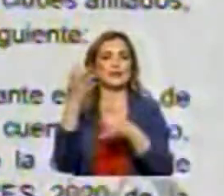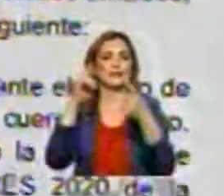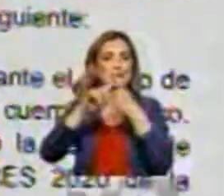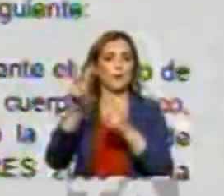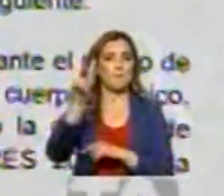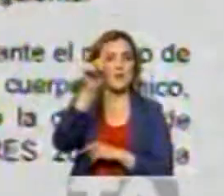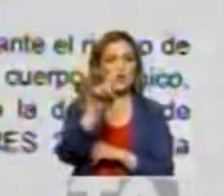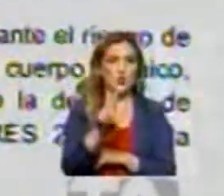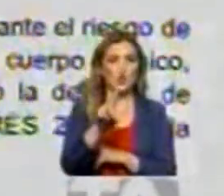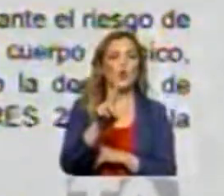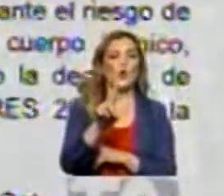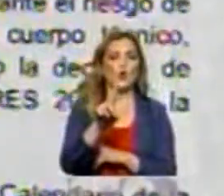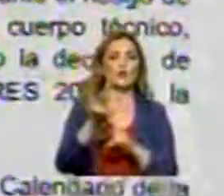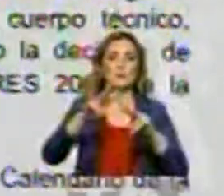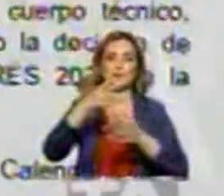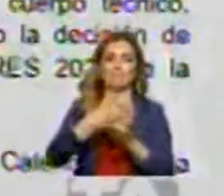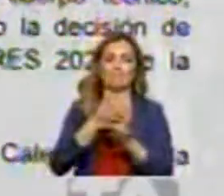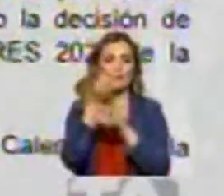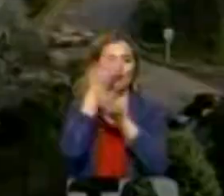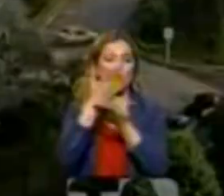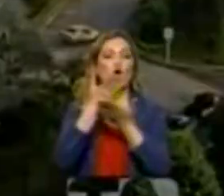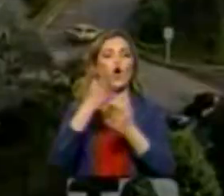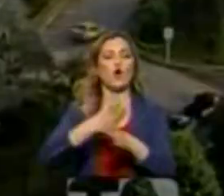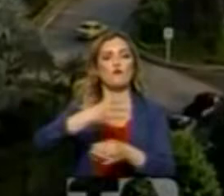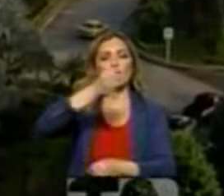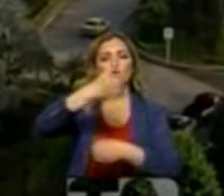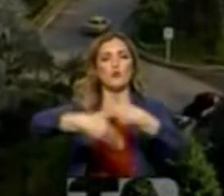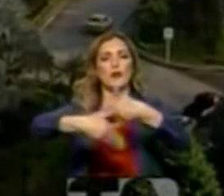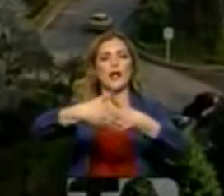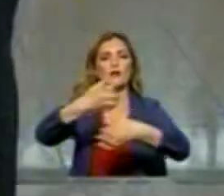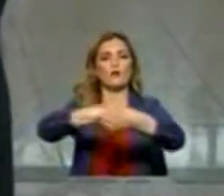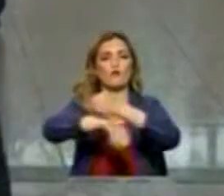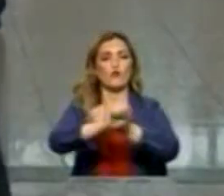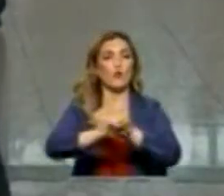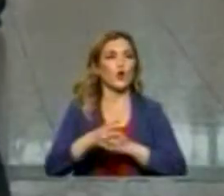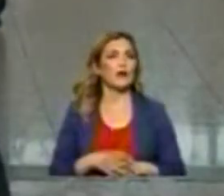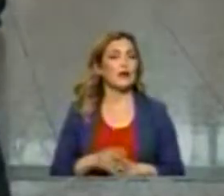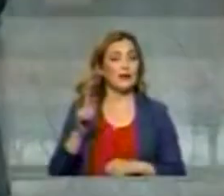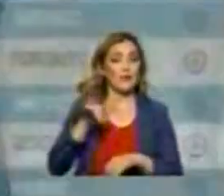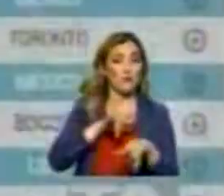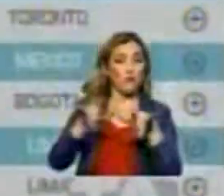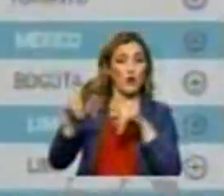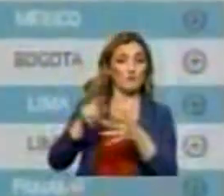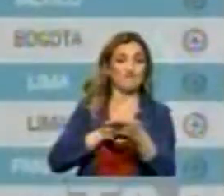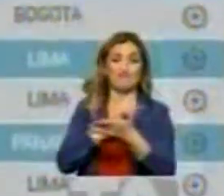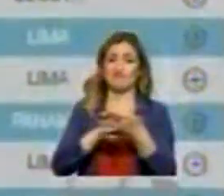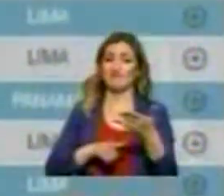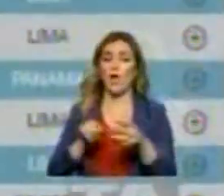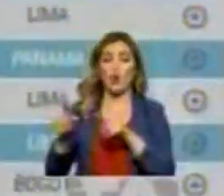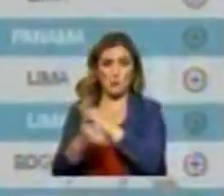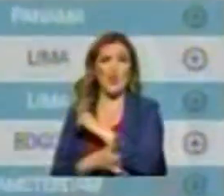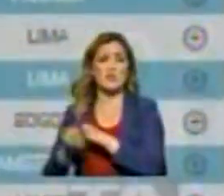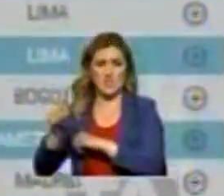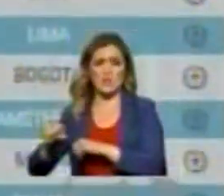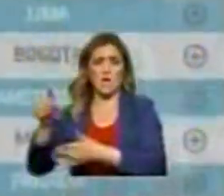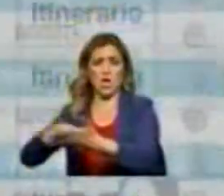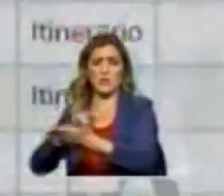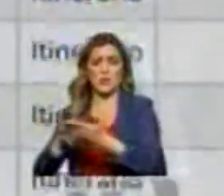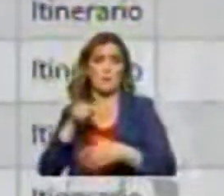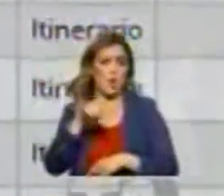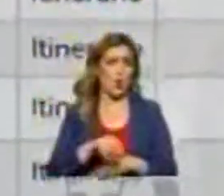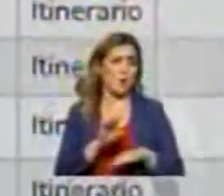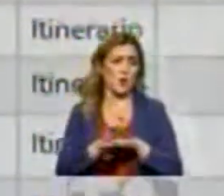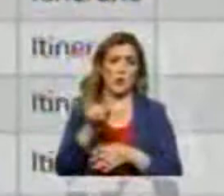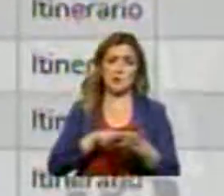y el 21. Así lo informó la Conmebol. Por otra parte, los vuelos no han sido cancelados como lo han hecho varios países del continente.